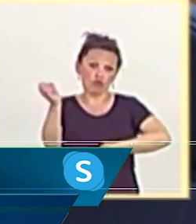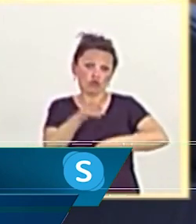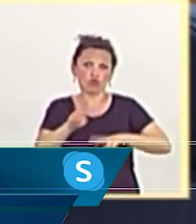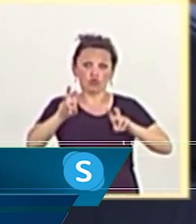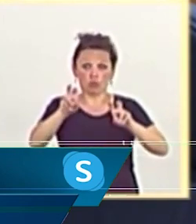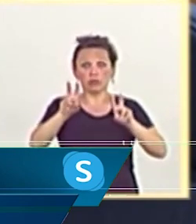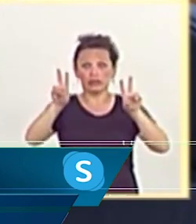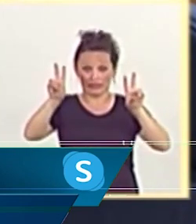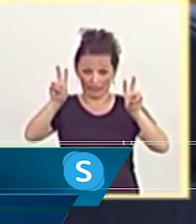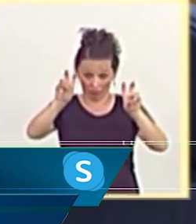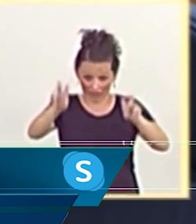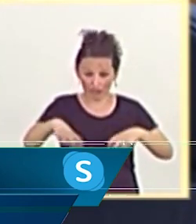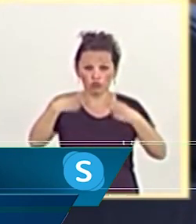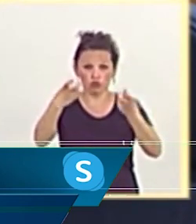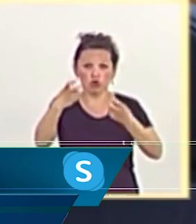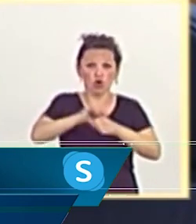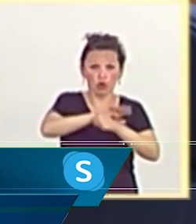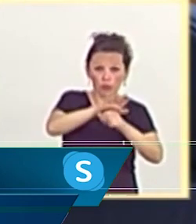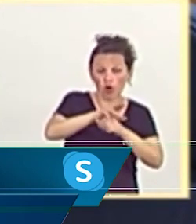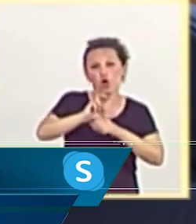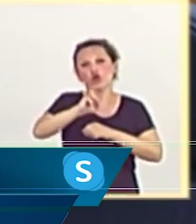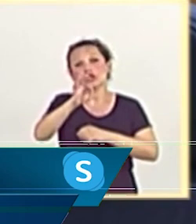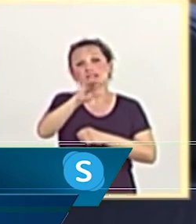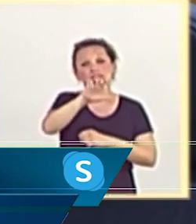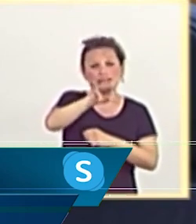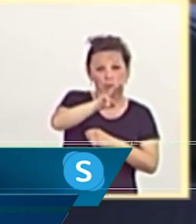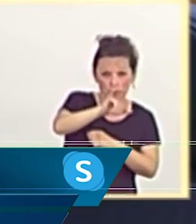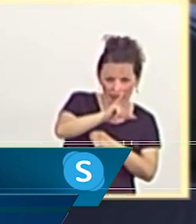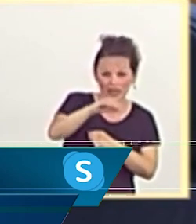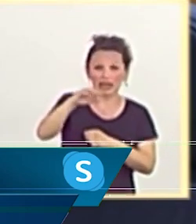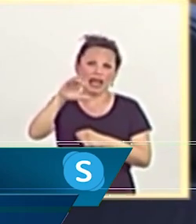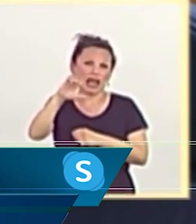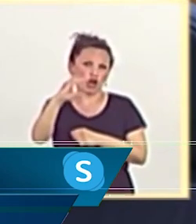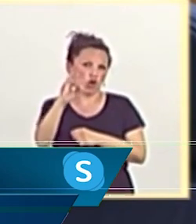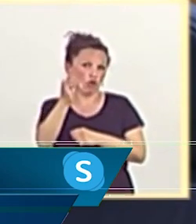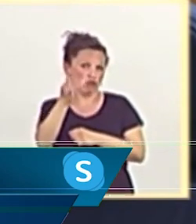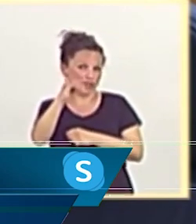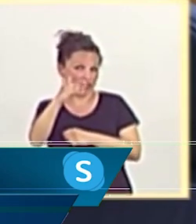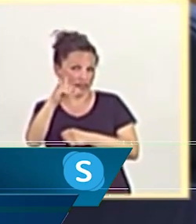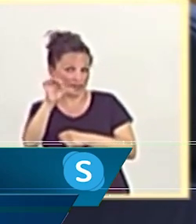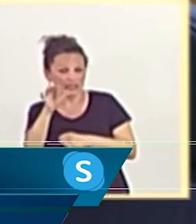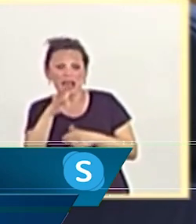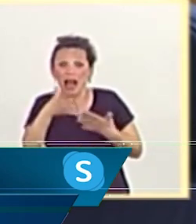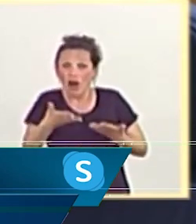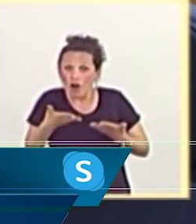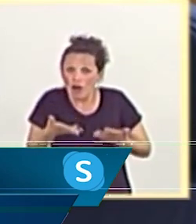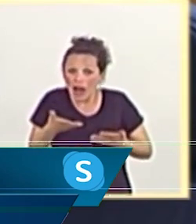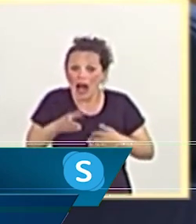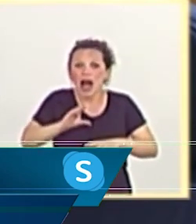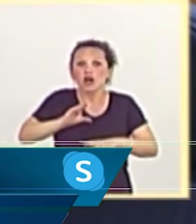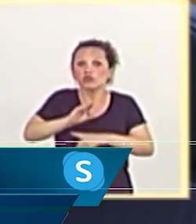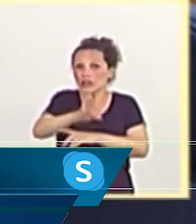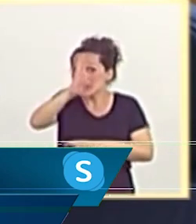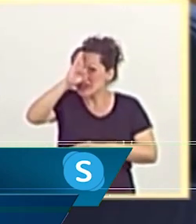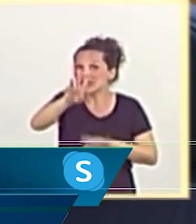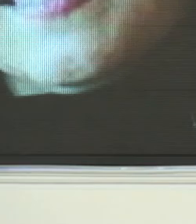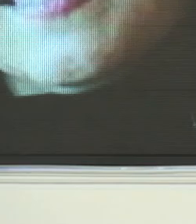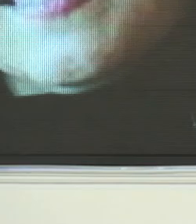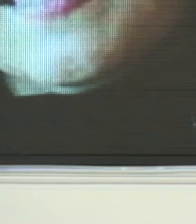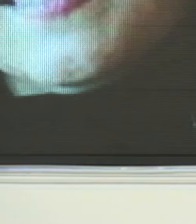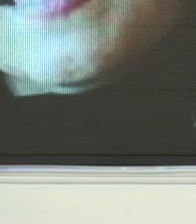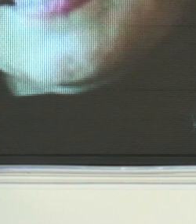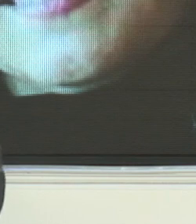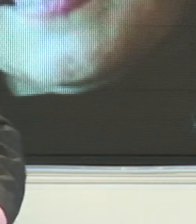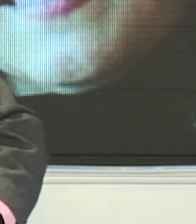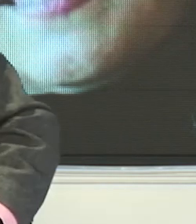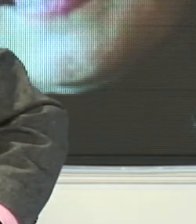ya dicen que va a caer aproximadamente un 2% el PIB. Pues podemos prepararnos para el año que tenemos por delante y